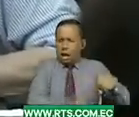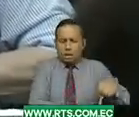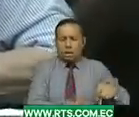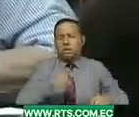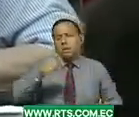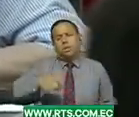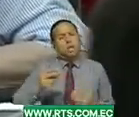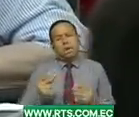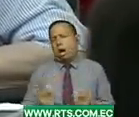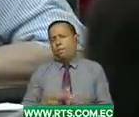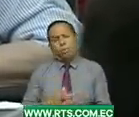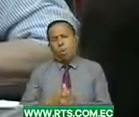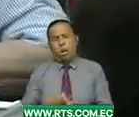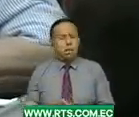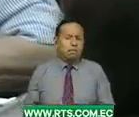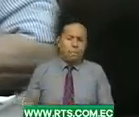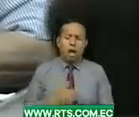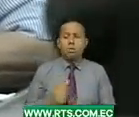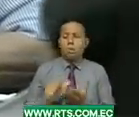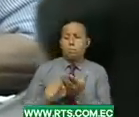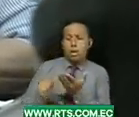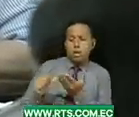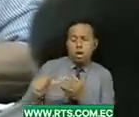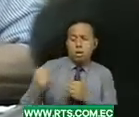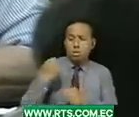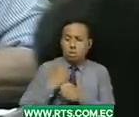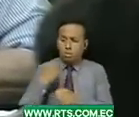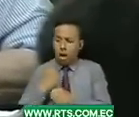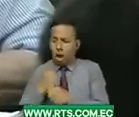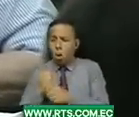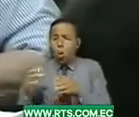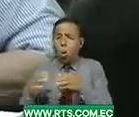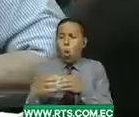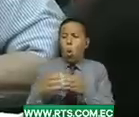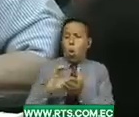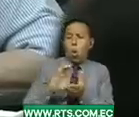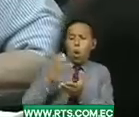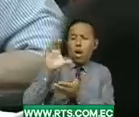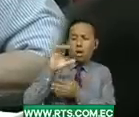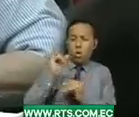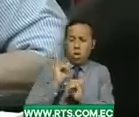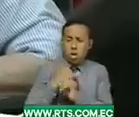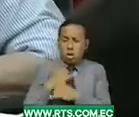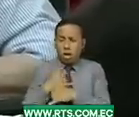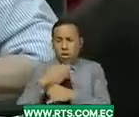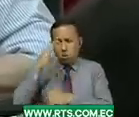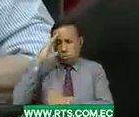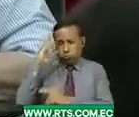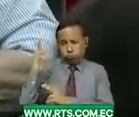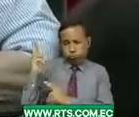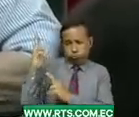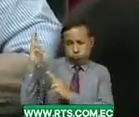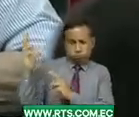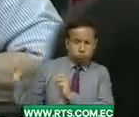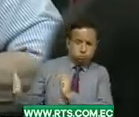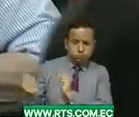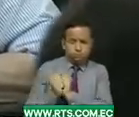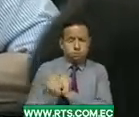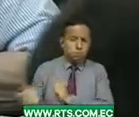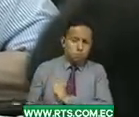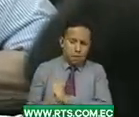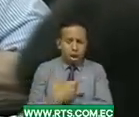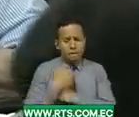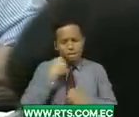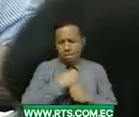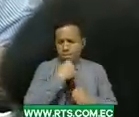Públicas, en conjunto con el Colegio de Ingenieros, el Cuerpo de Ingenieros del Ejército, lleva a cabo la obra